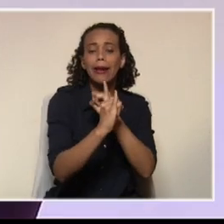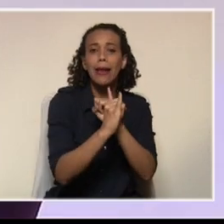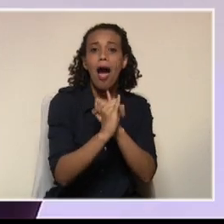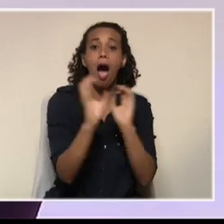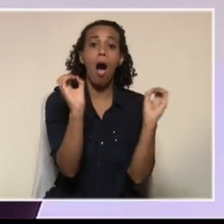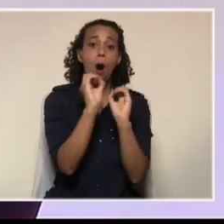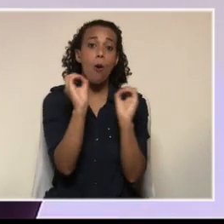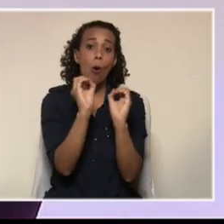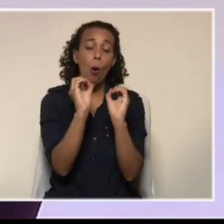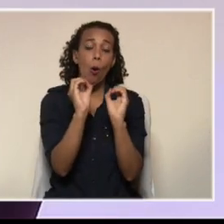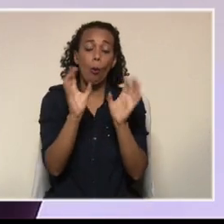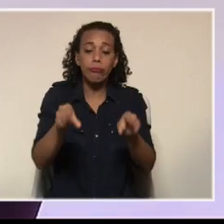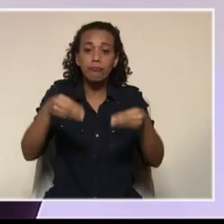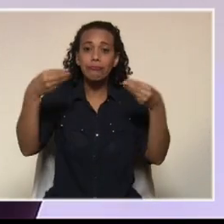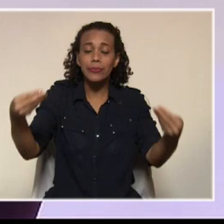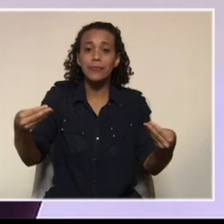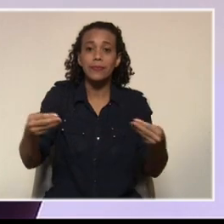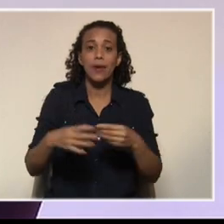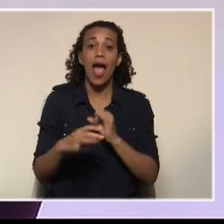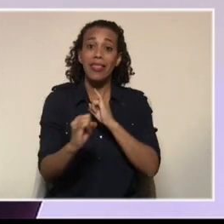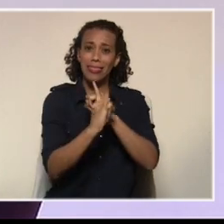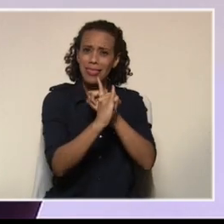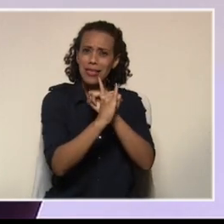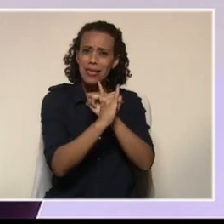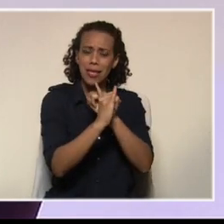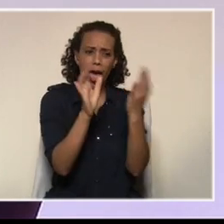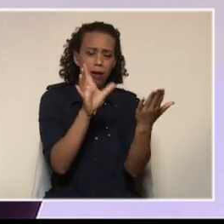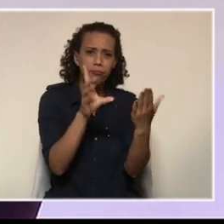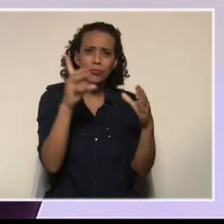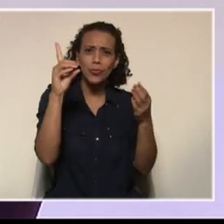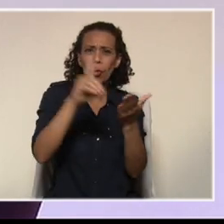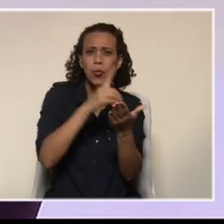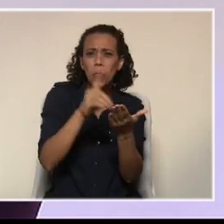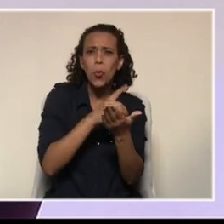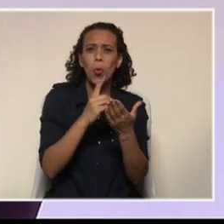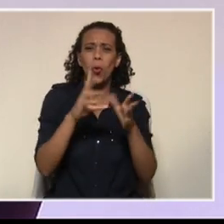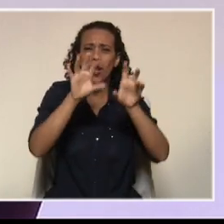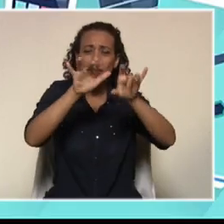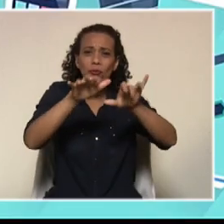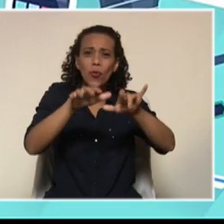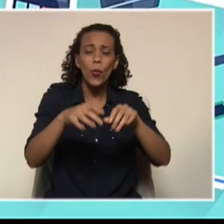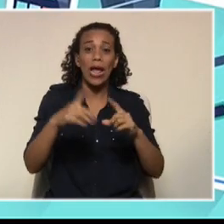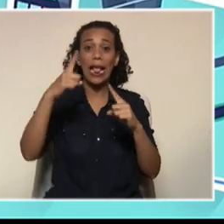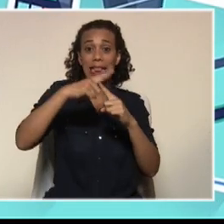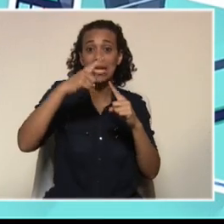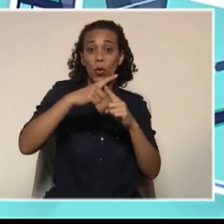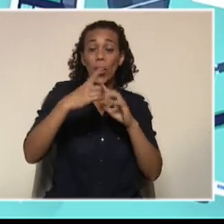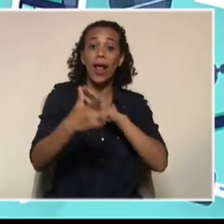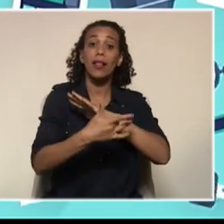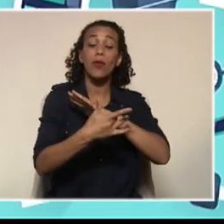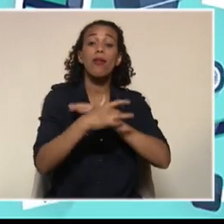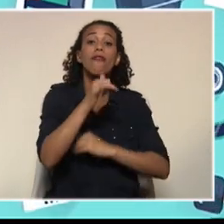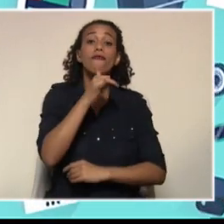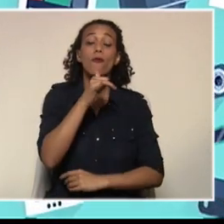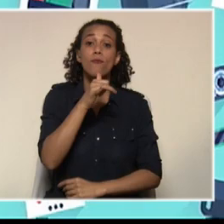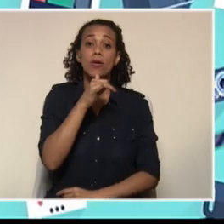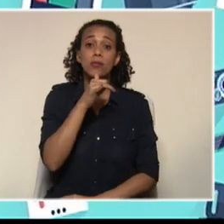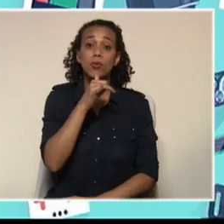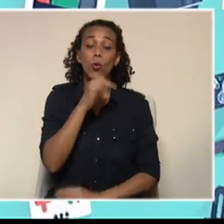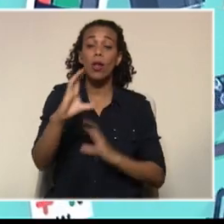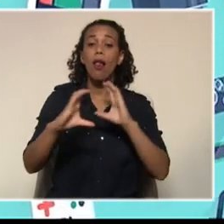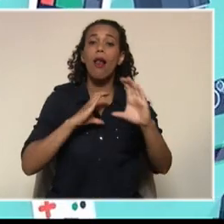de manera en físico. De manera digital, todo lo relacionado con la TIC, la tecnología de la información, de